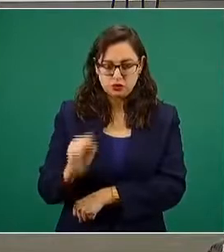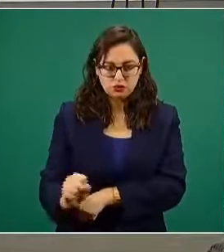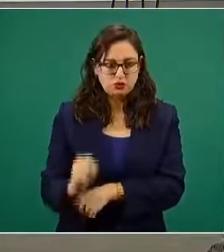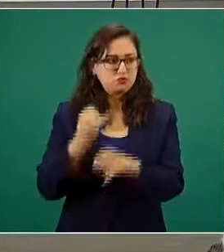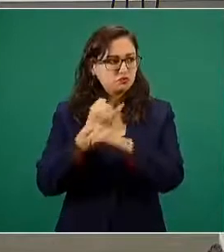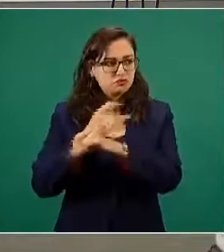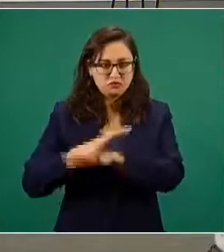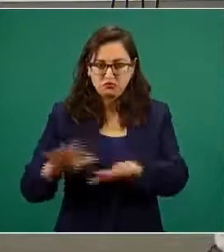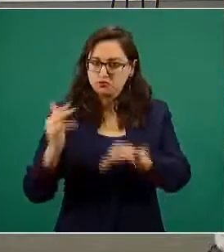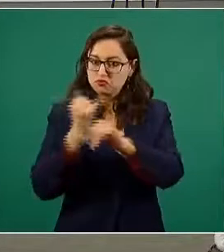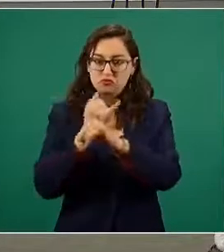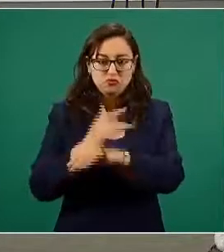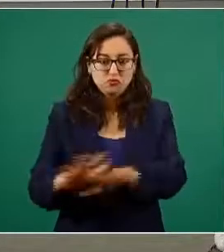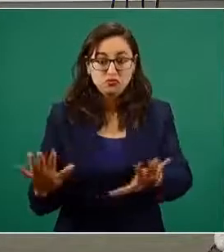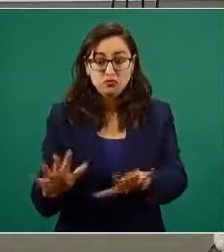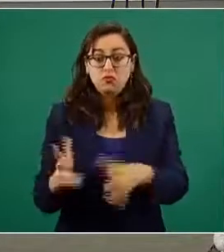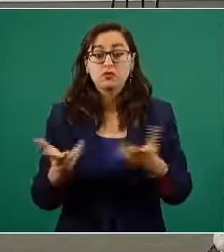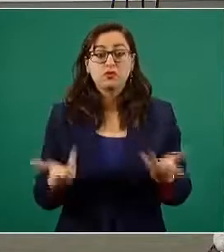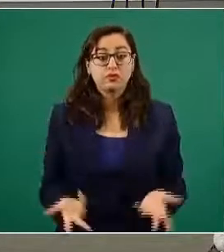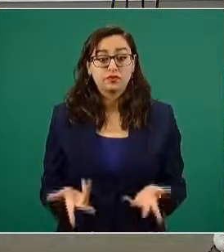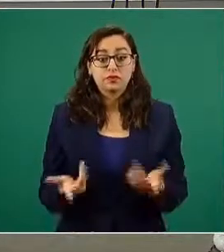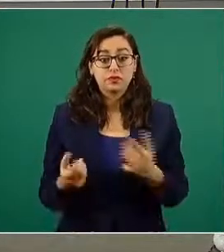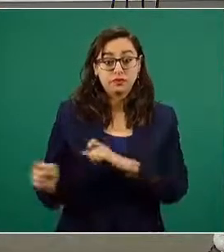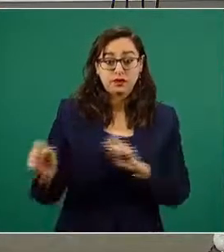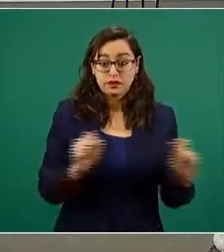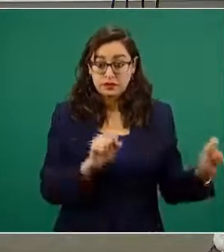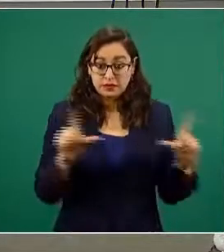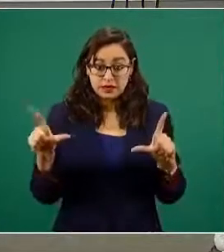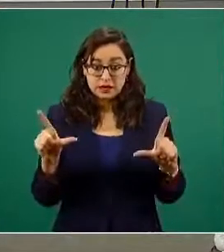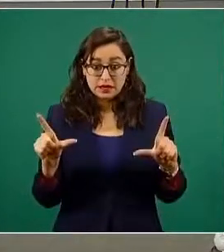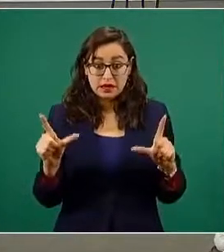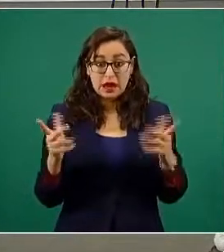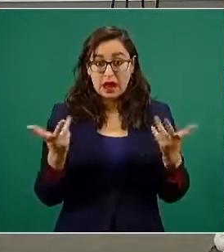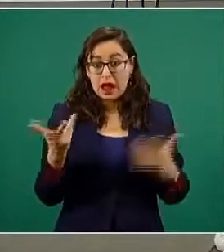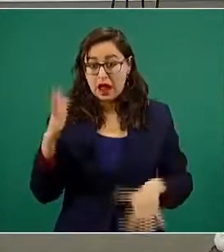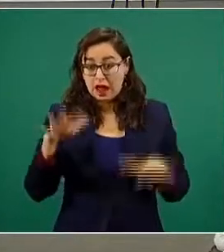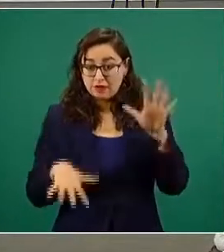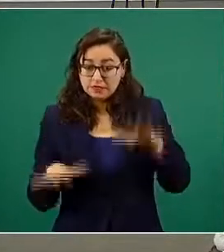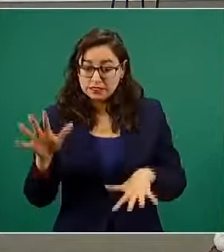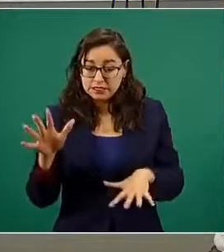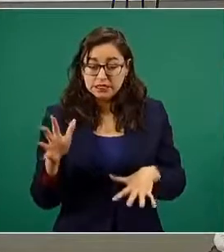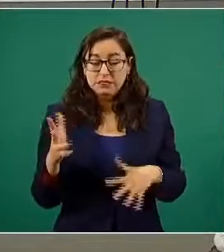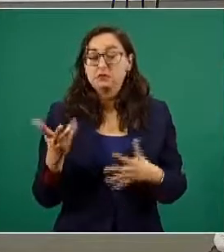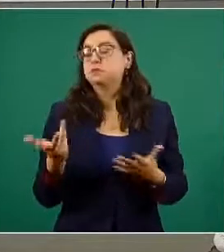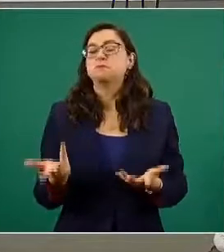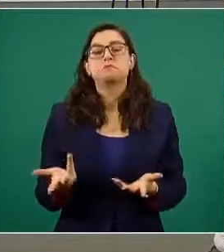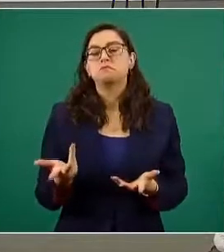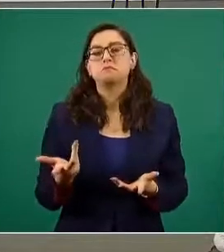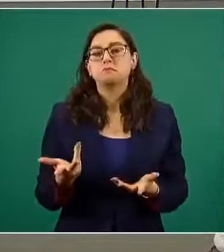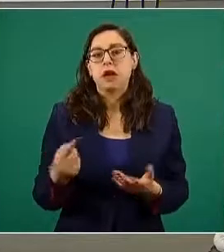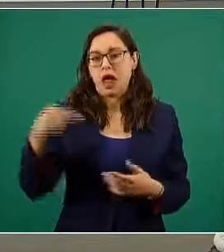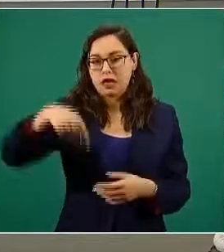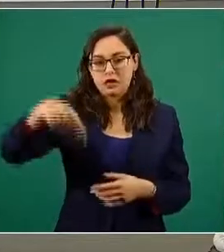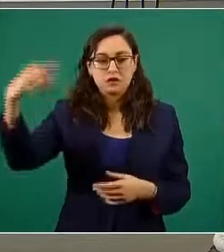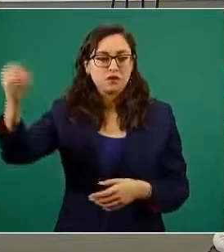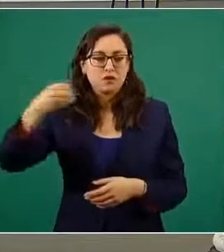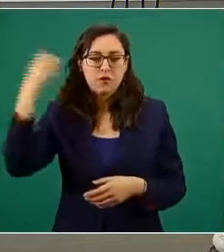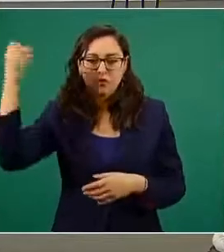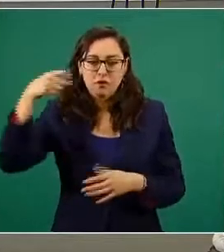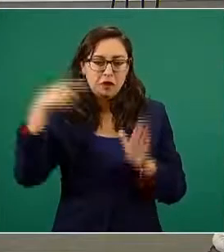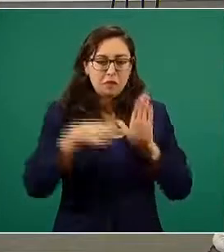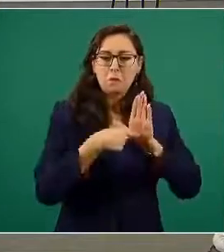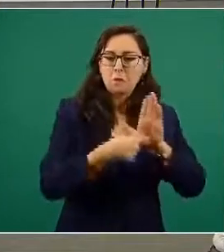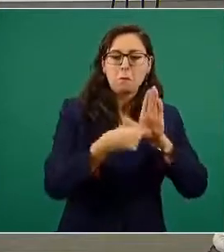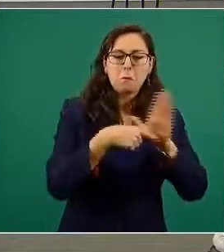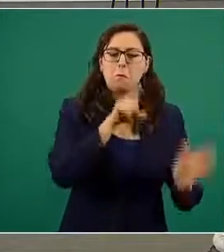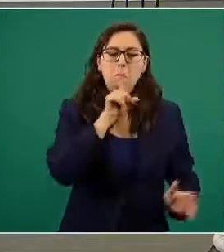vez y que por razones de diseño visual dejemos de presentar en estas exposiciones, permanecen en el